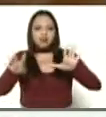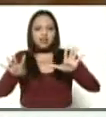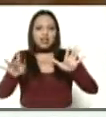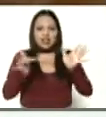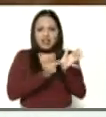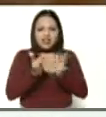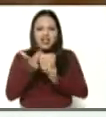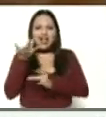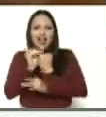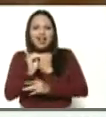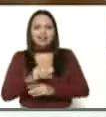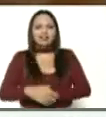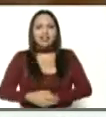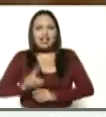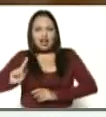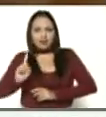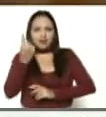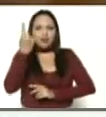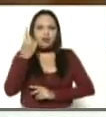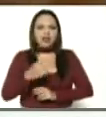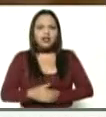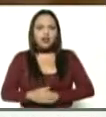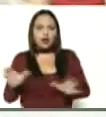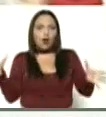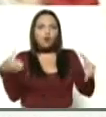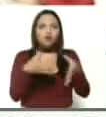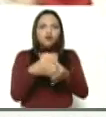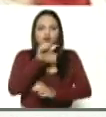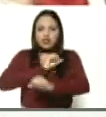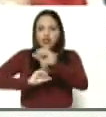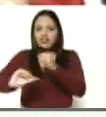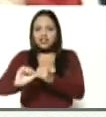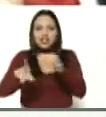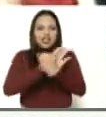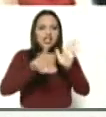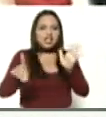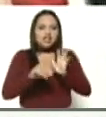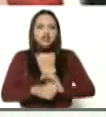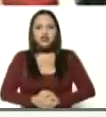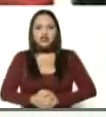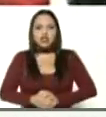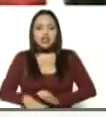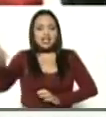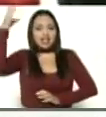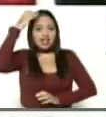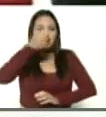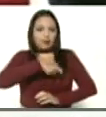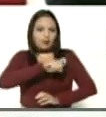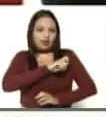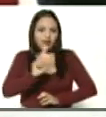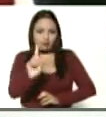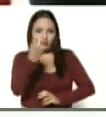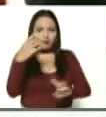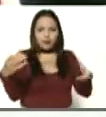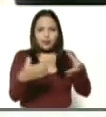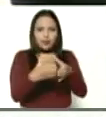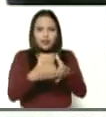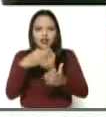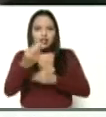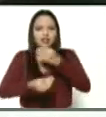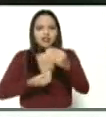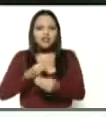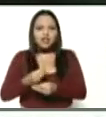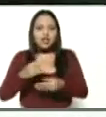entra lo que es esta primera junta en defensa de los derechos de Fernando VII. Es la primera junta que se constituye